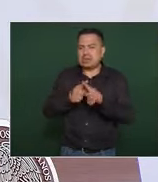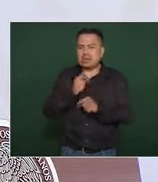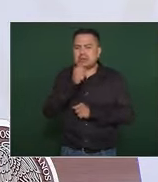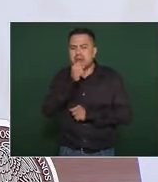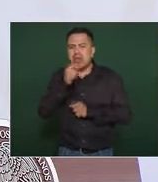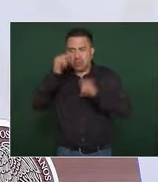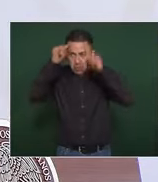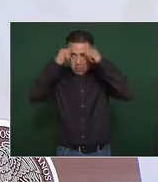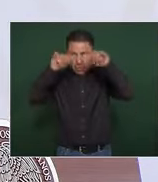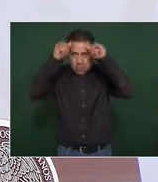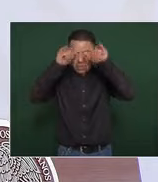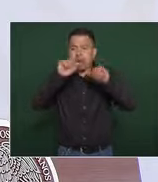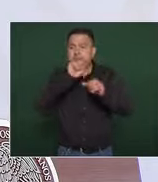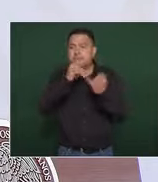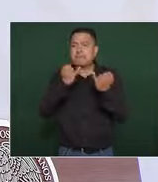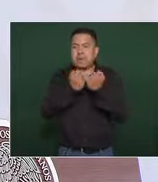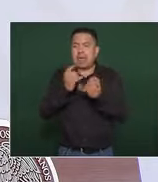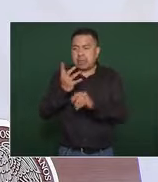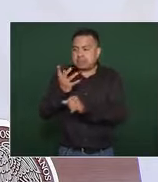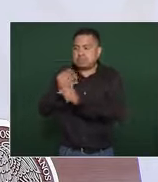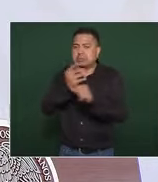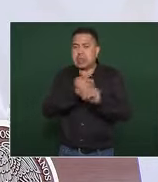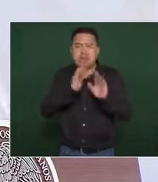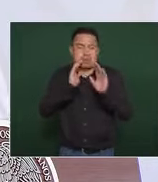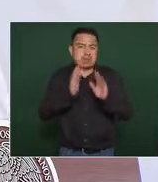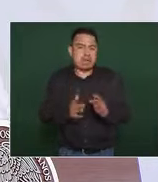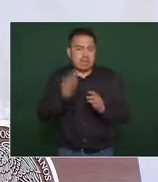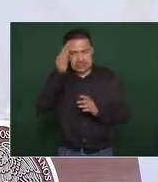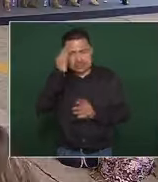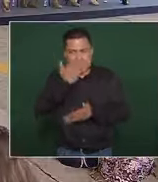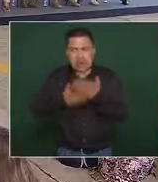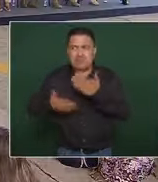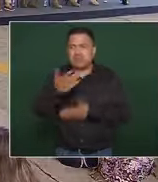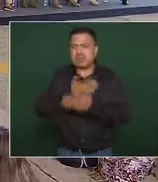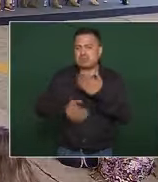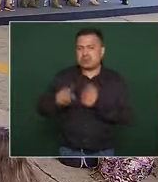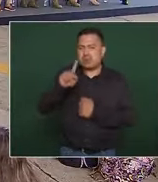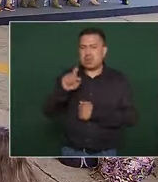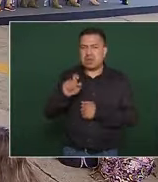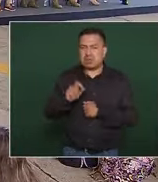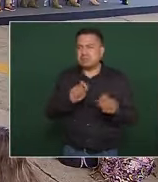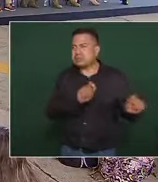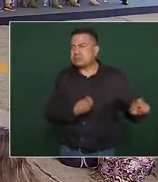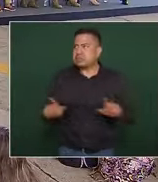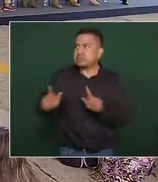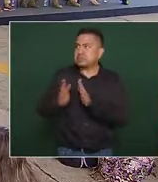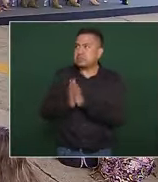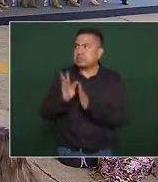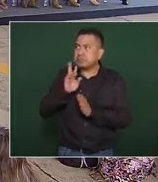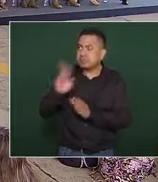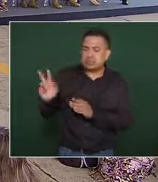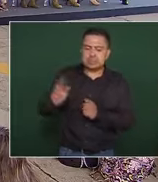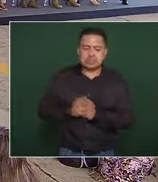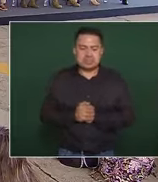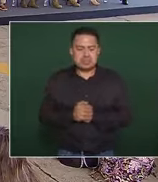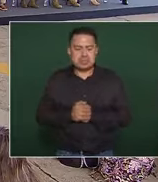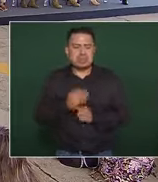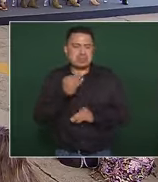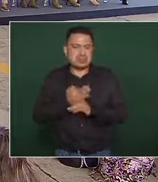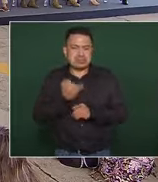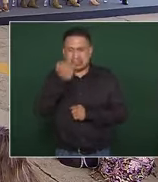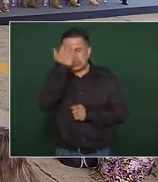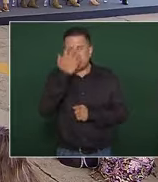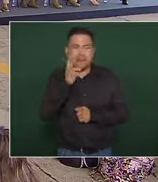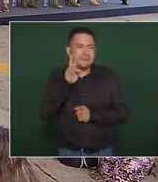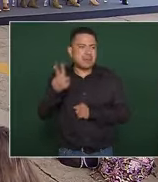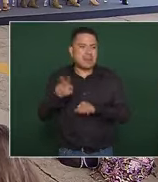de Benítez también se ha restablecido el servicio de agua. Adelante, por favor. Aquí tenemos algunas imágenes